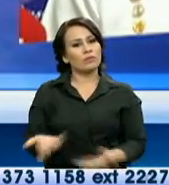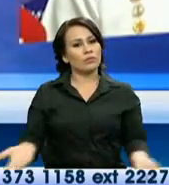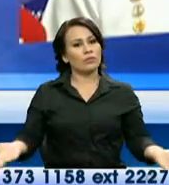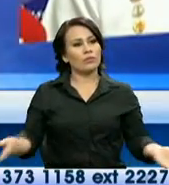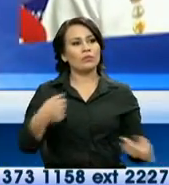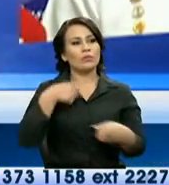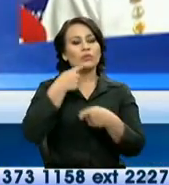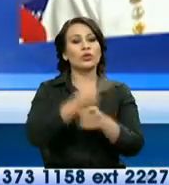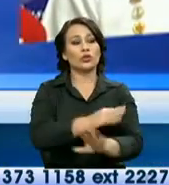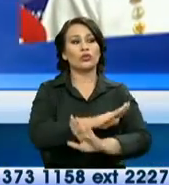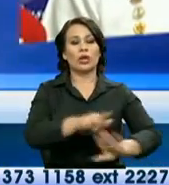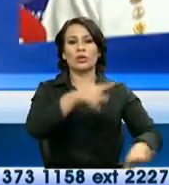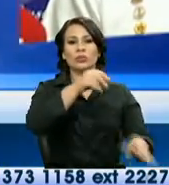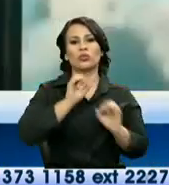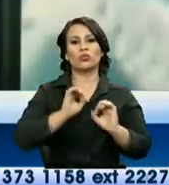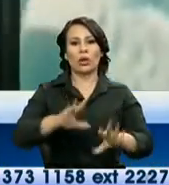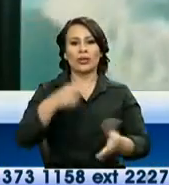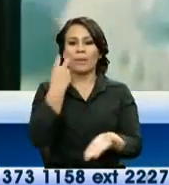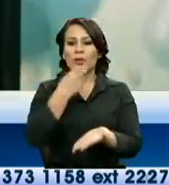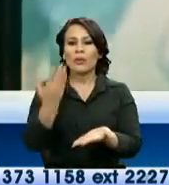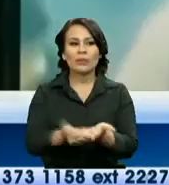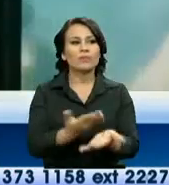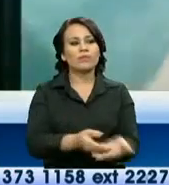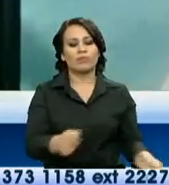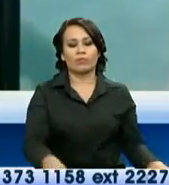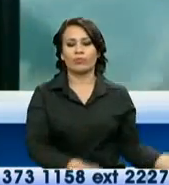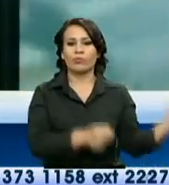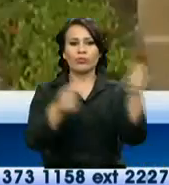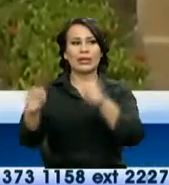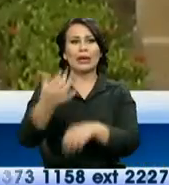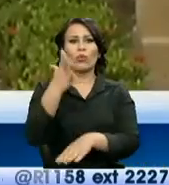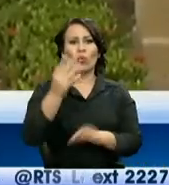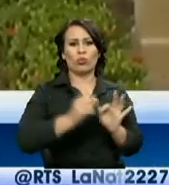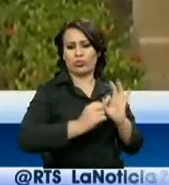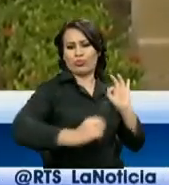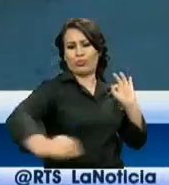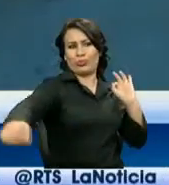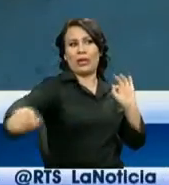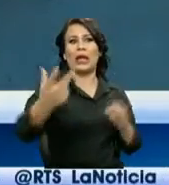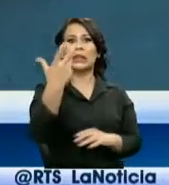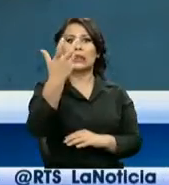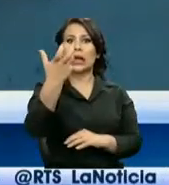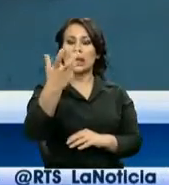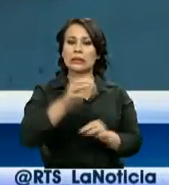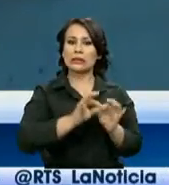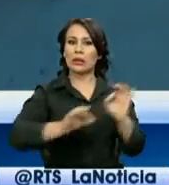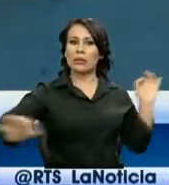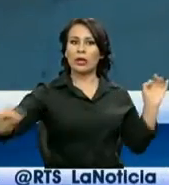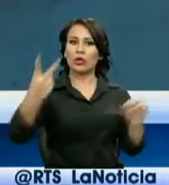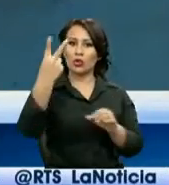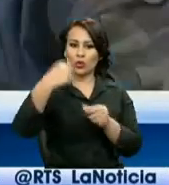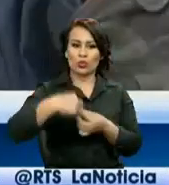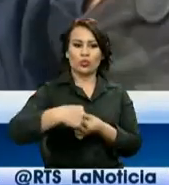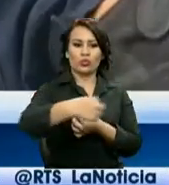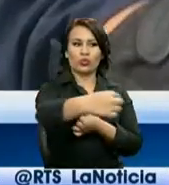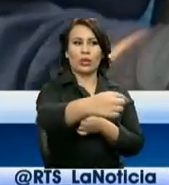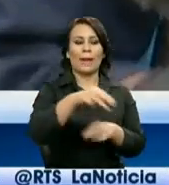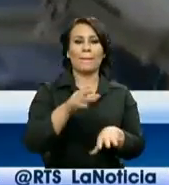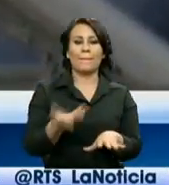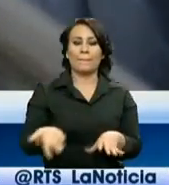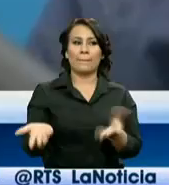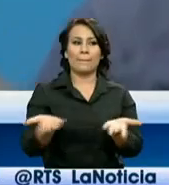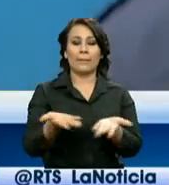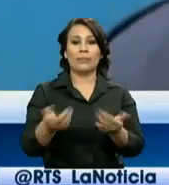con las investigaciones de rigor. La nave detenida mide 13 metros de eslora y 2 metros y medio de manga. Se conoció que